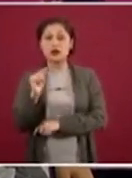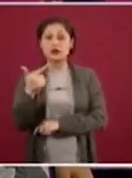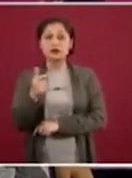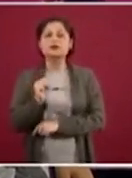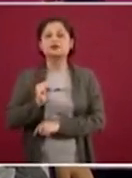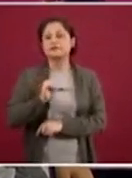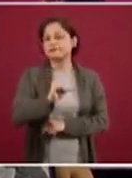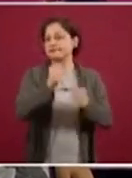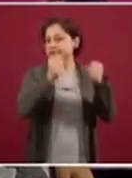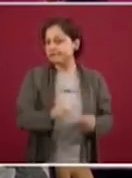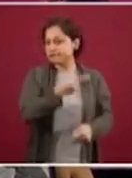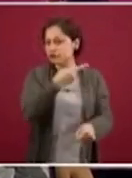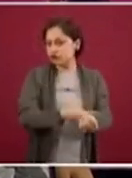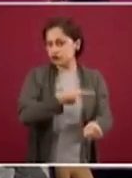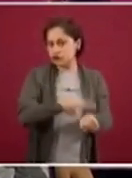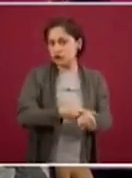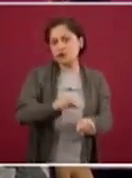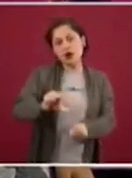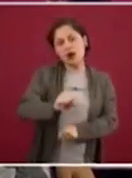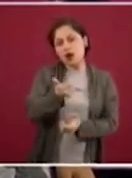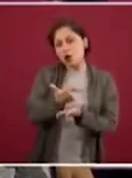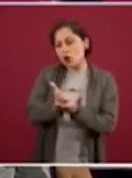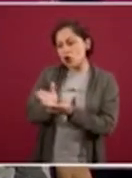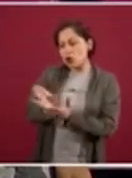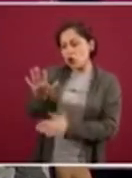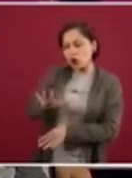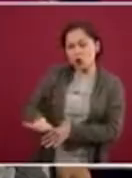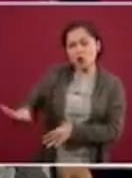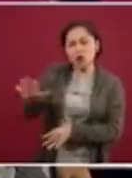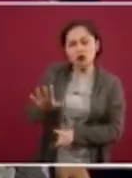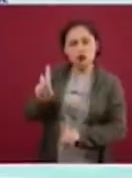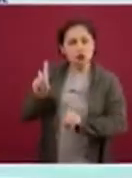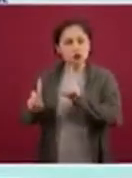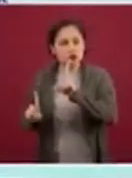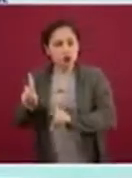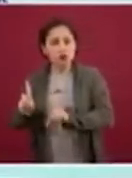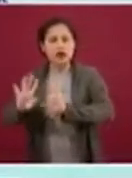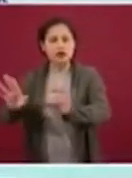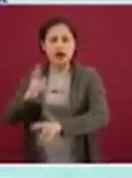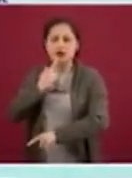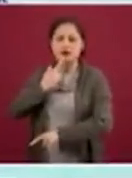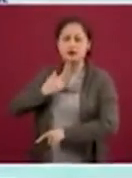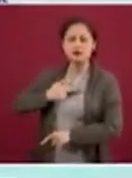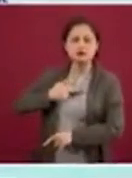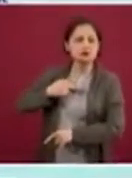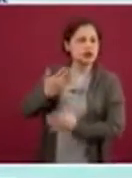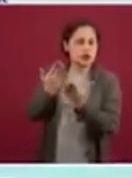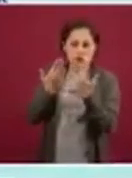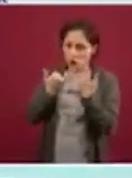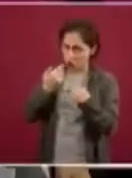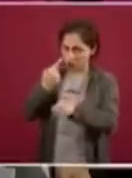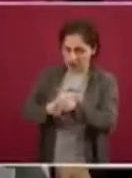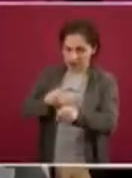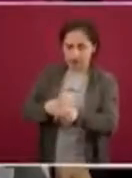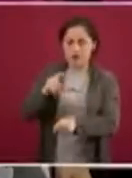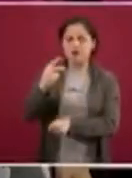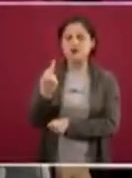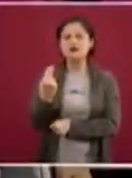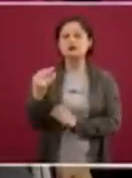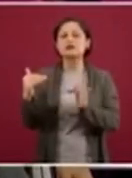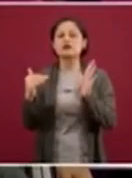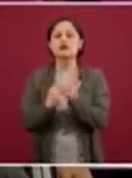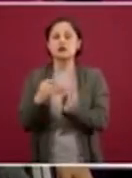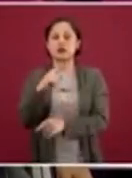y quedaron en el estado de sospechosos pero ya negativos 25 mil 138